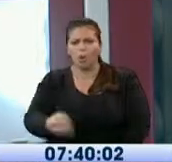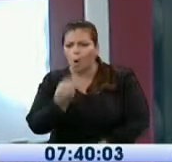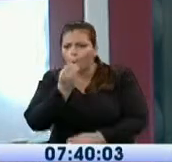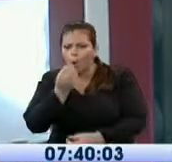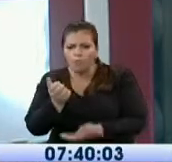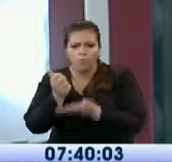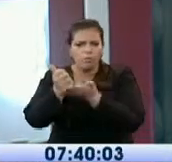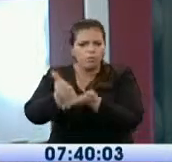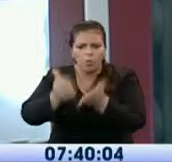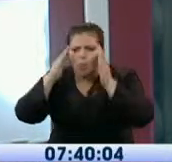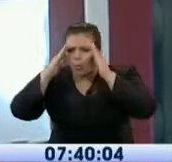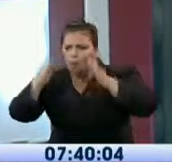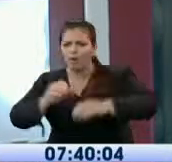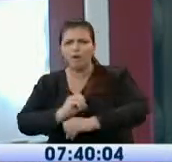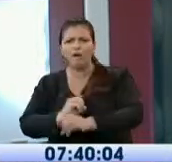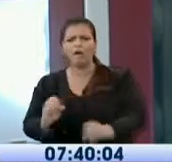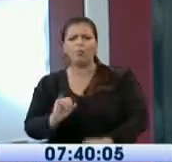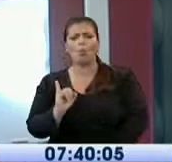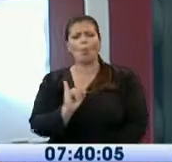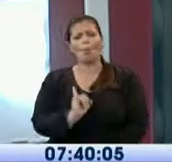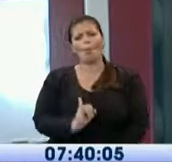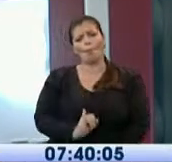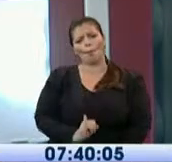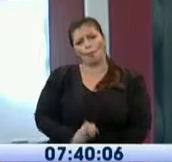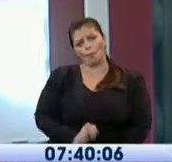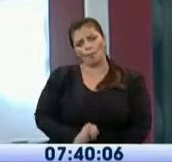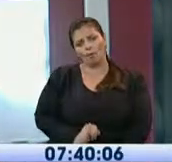sustancias estupefacientes.